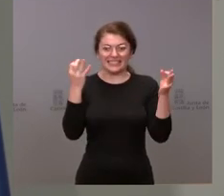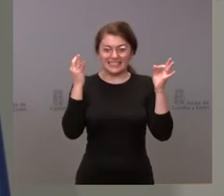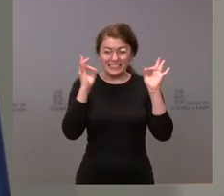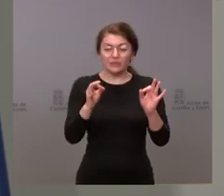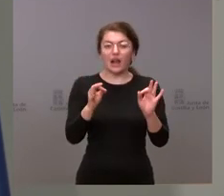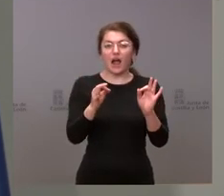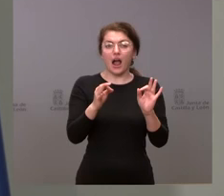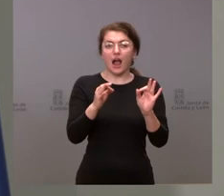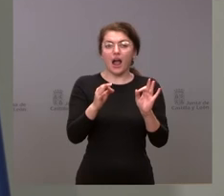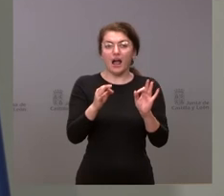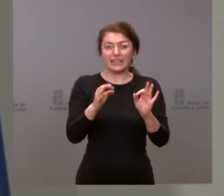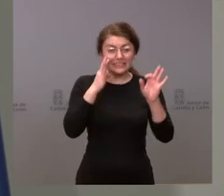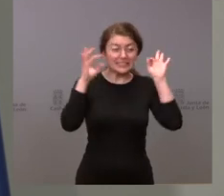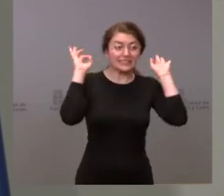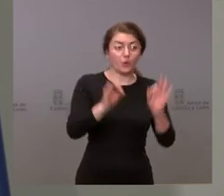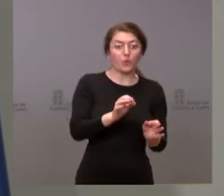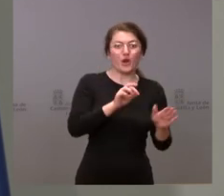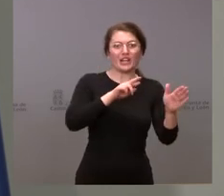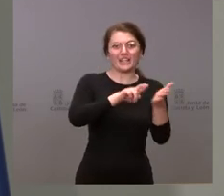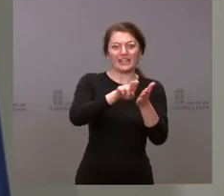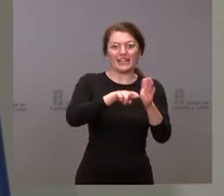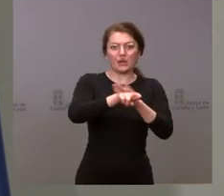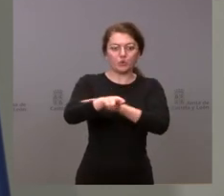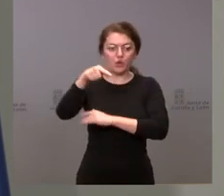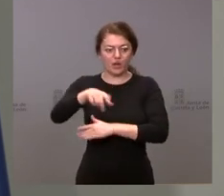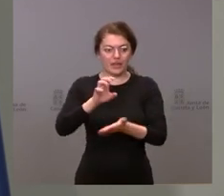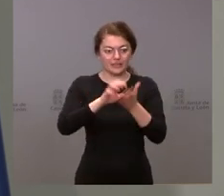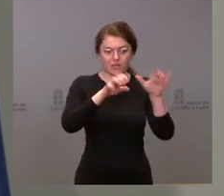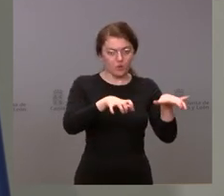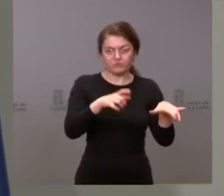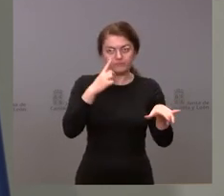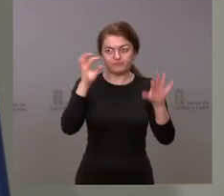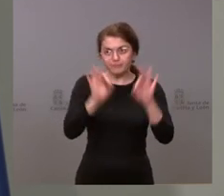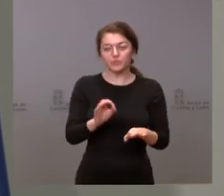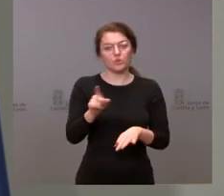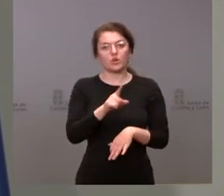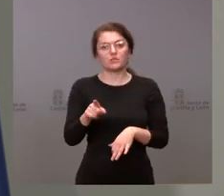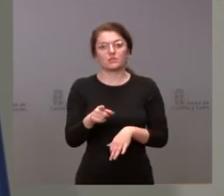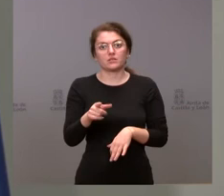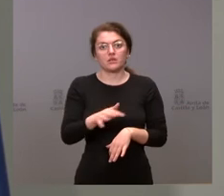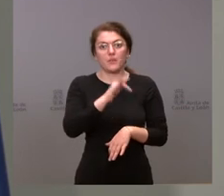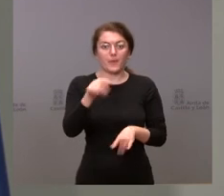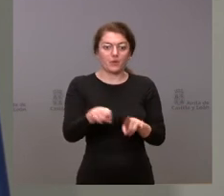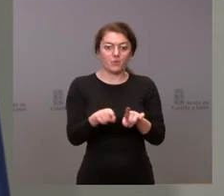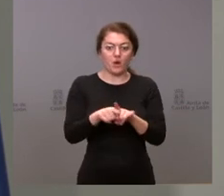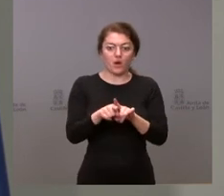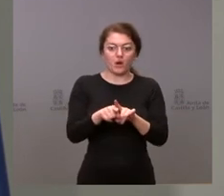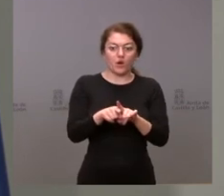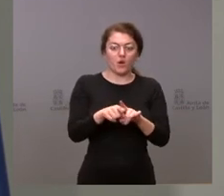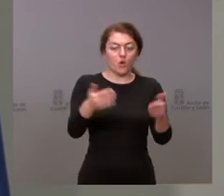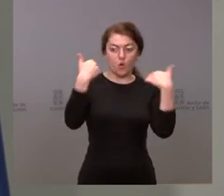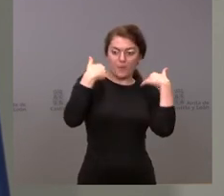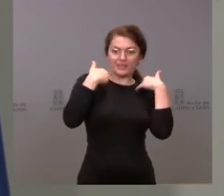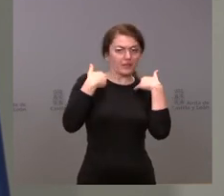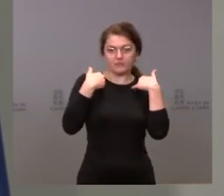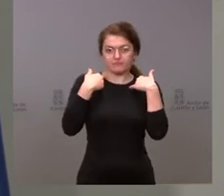y no garantiza la suficiencia de los recursos para financiar las competencias que tenemos asumidas que son muy importantes y por eso creemos